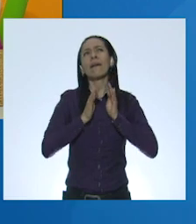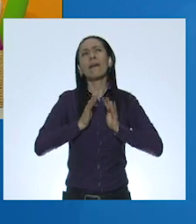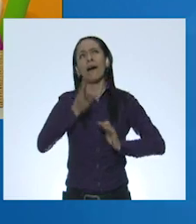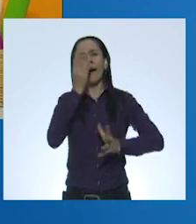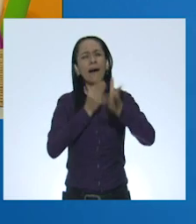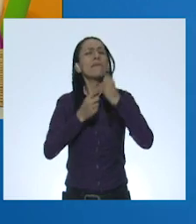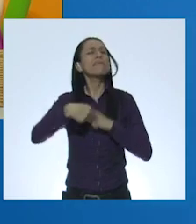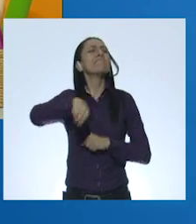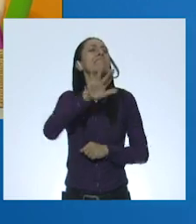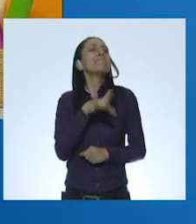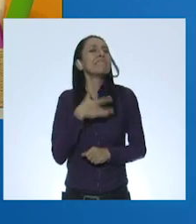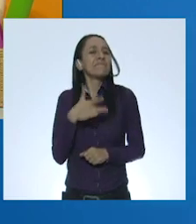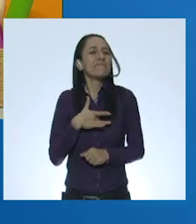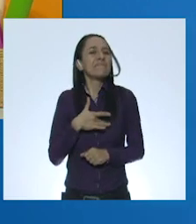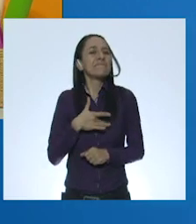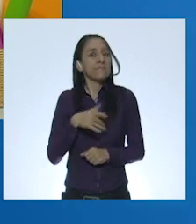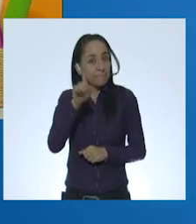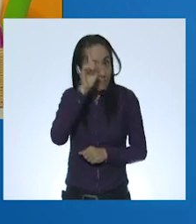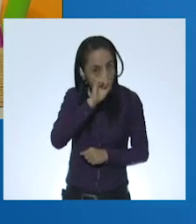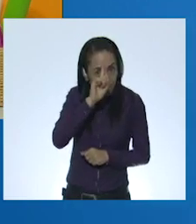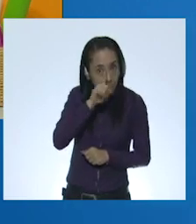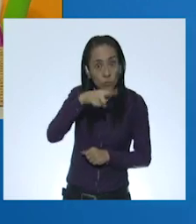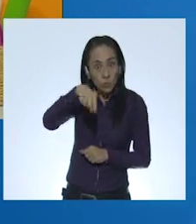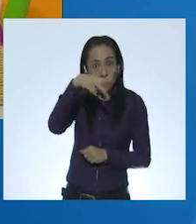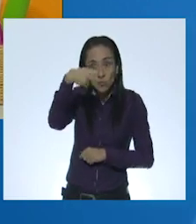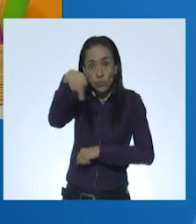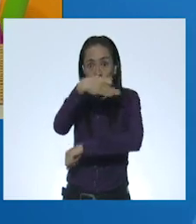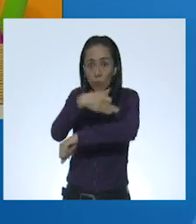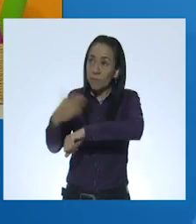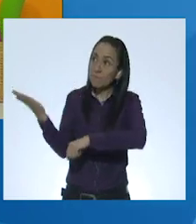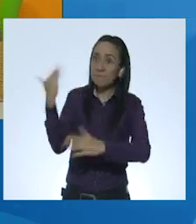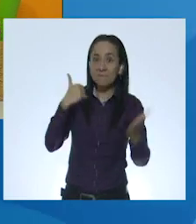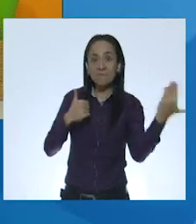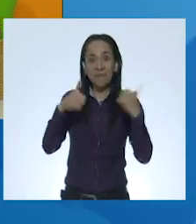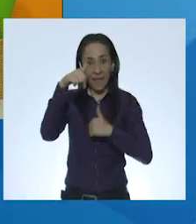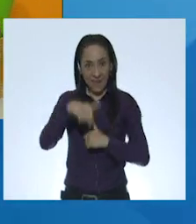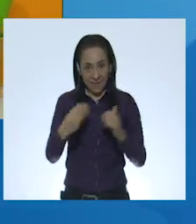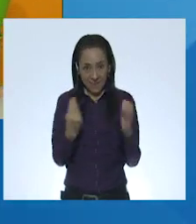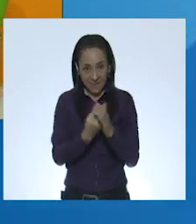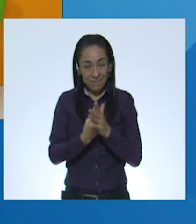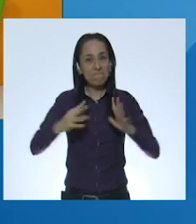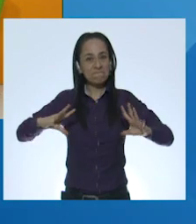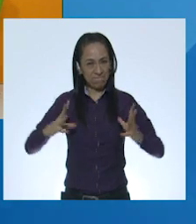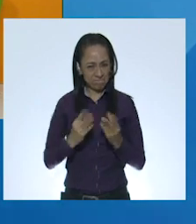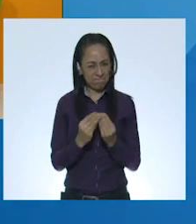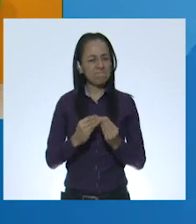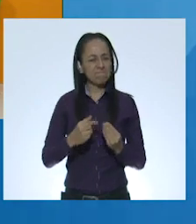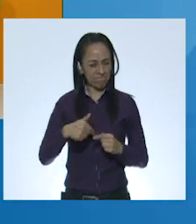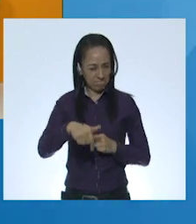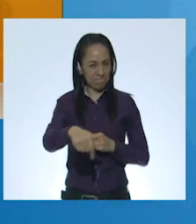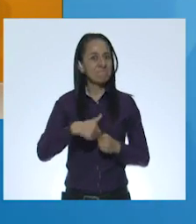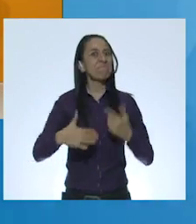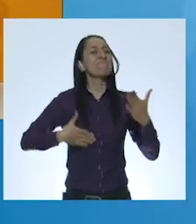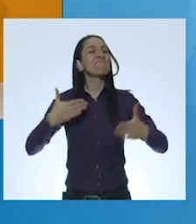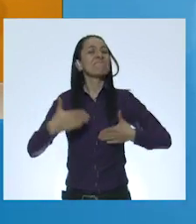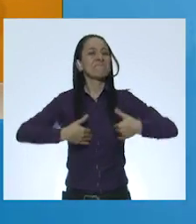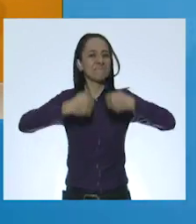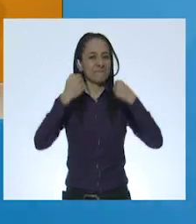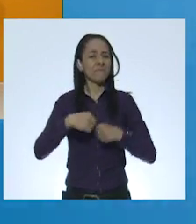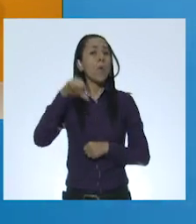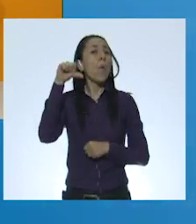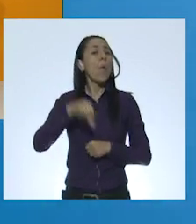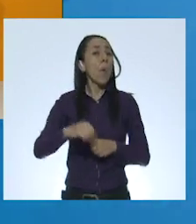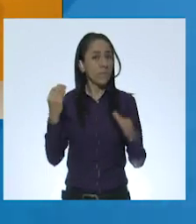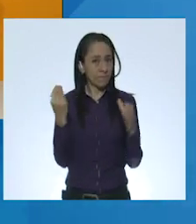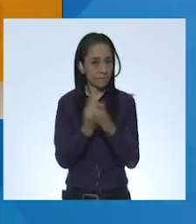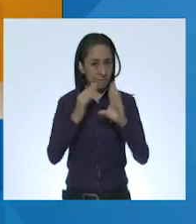que inviten a su familia a tomar esta clase con ustedes. Les aseguro que se van a divertir. Hoy nos toca clase de historia. Seleccionamos